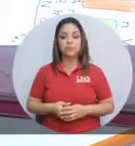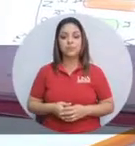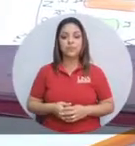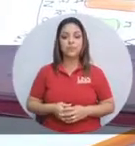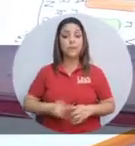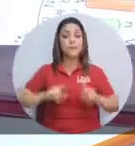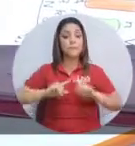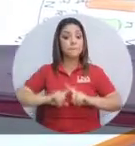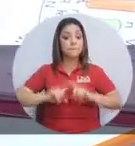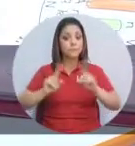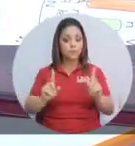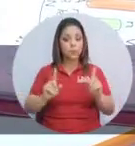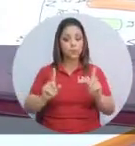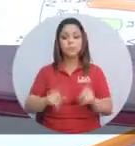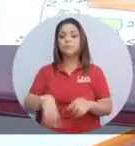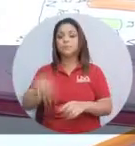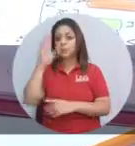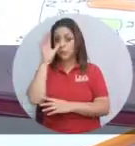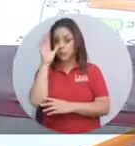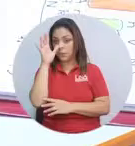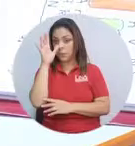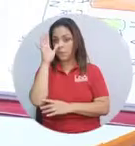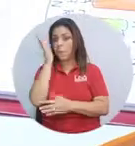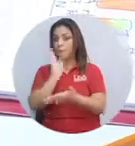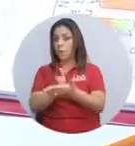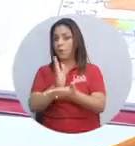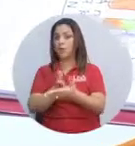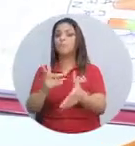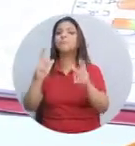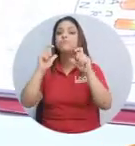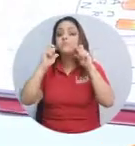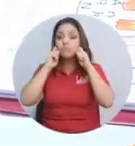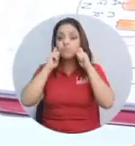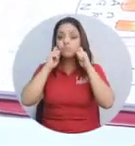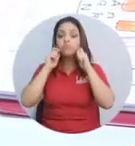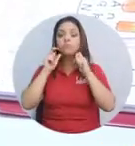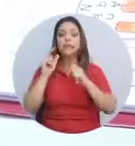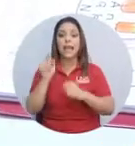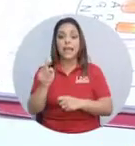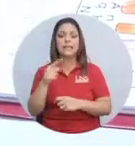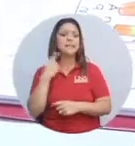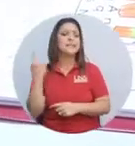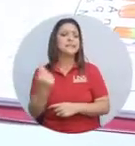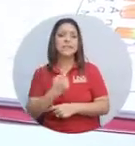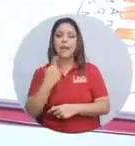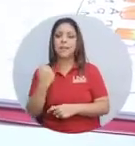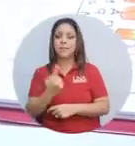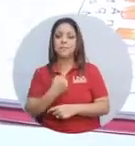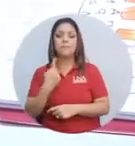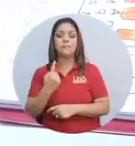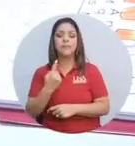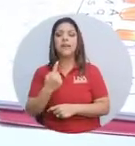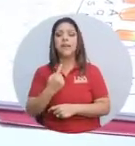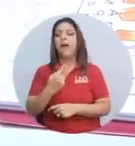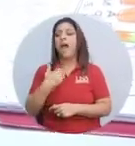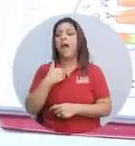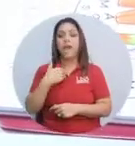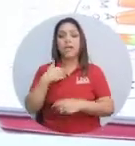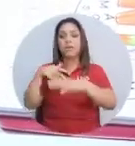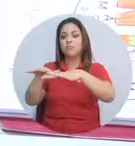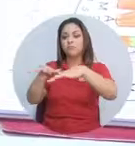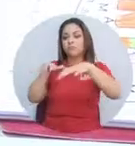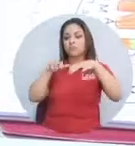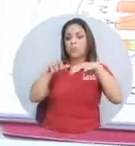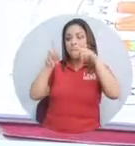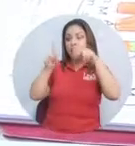En el caso del bullying, del matonismo presencial, siempre tiene que haber una audiencia,